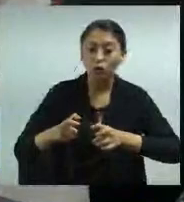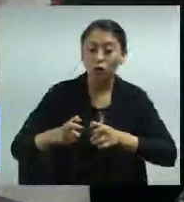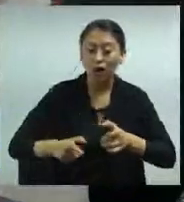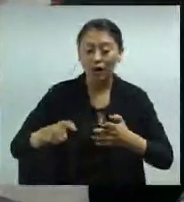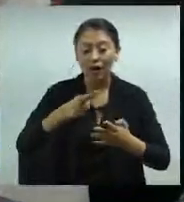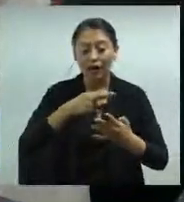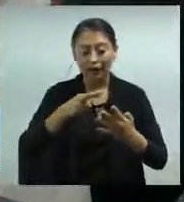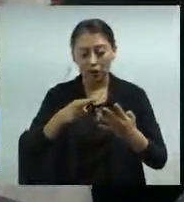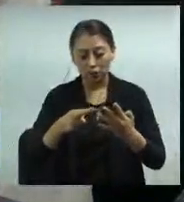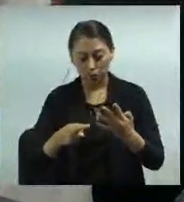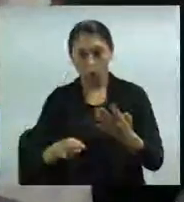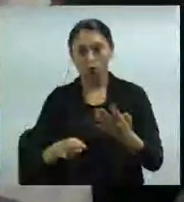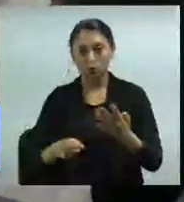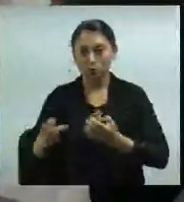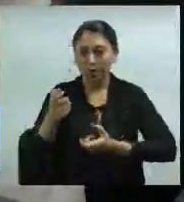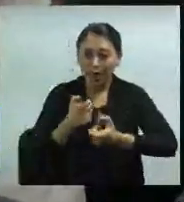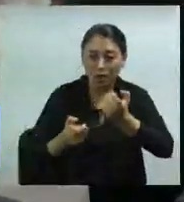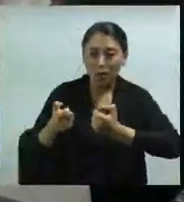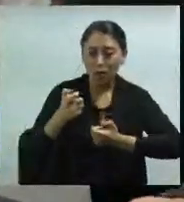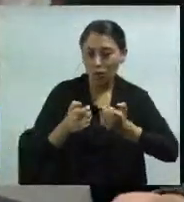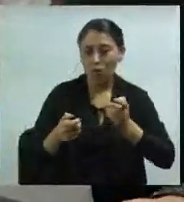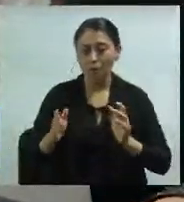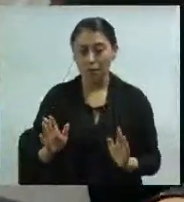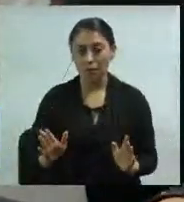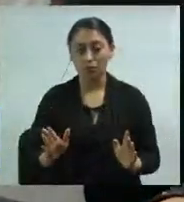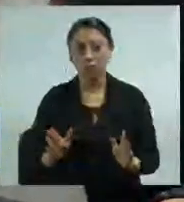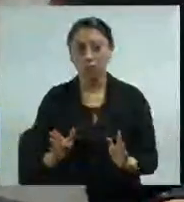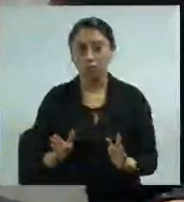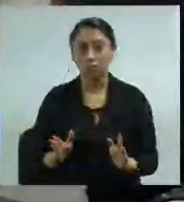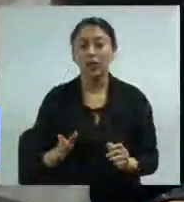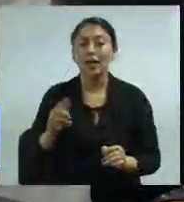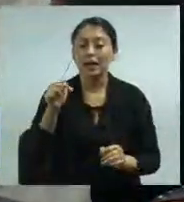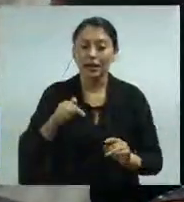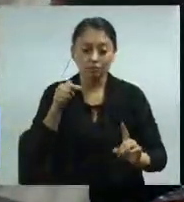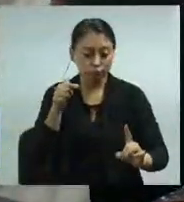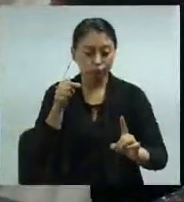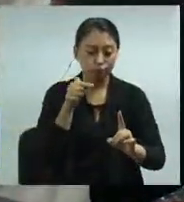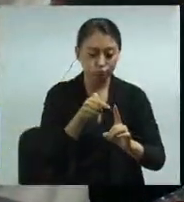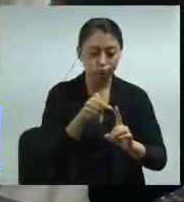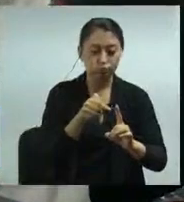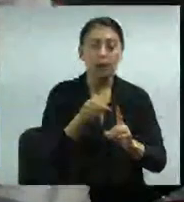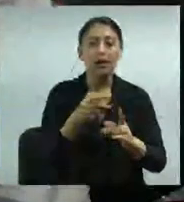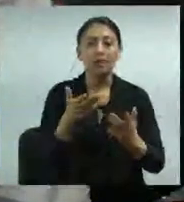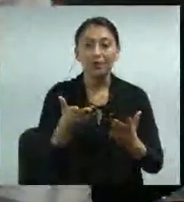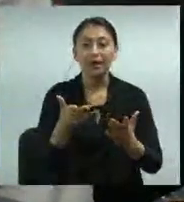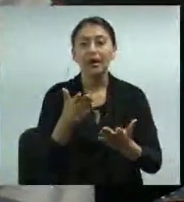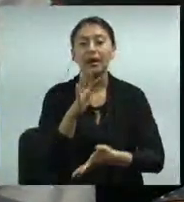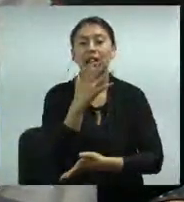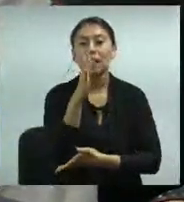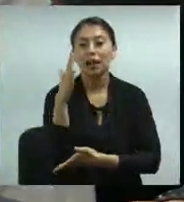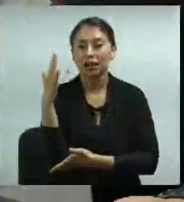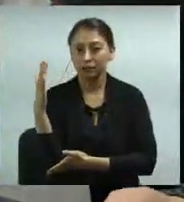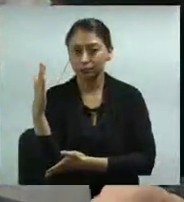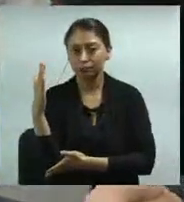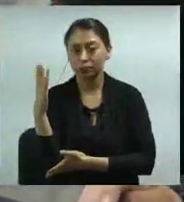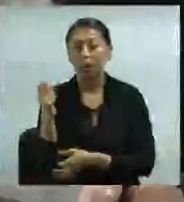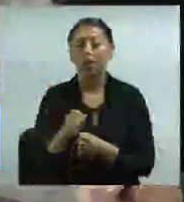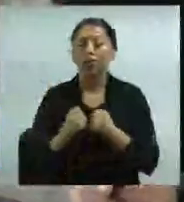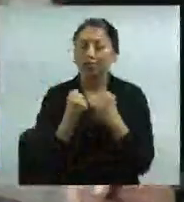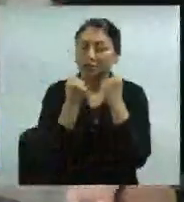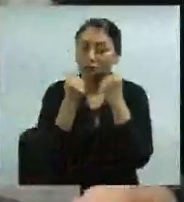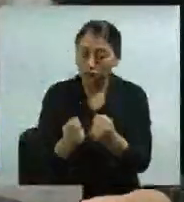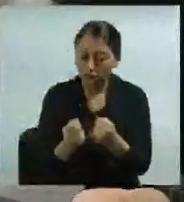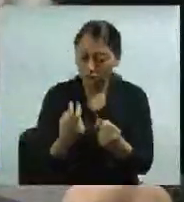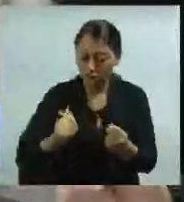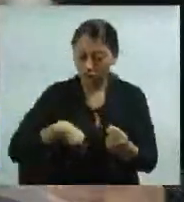recursos económicos que dispone, y en este caso específico de los recursos forestales. Los esfuerzos